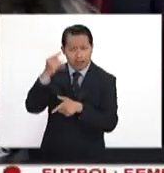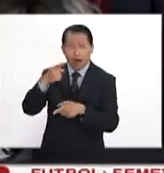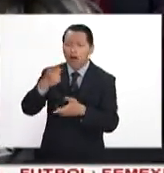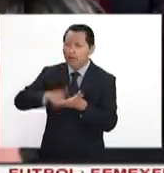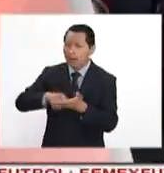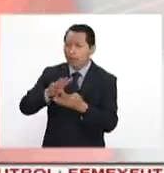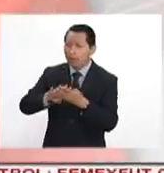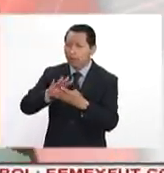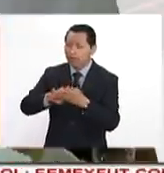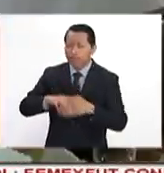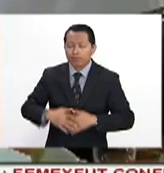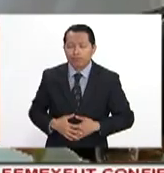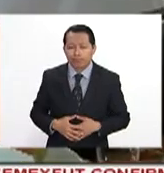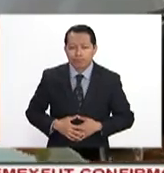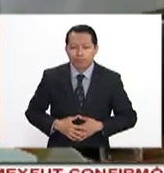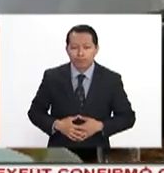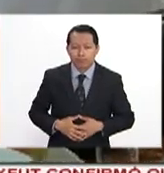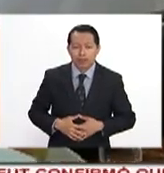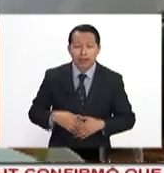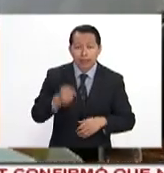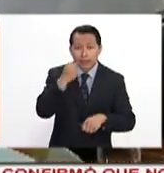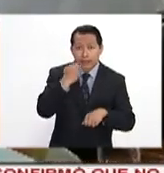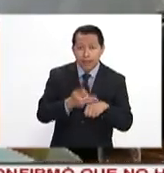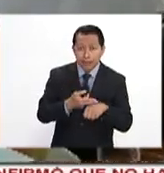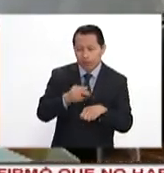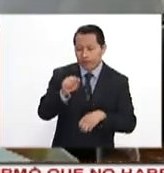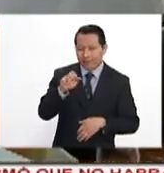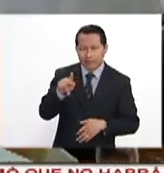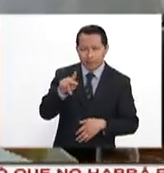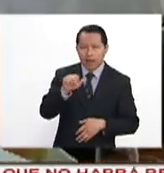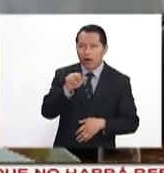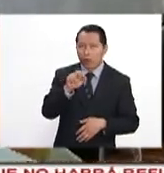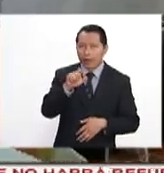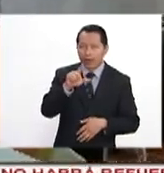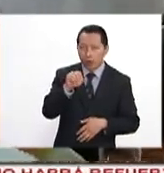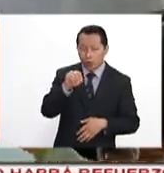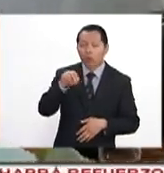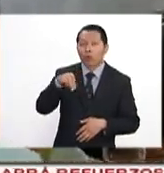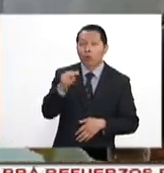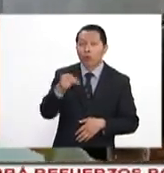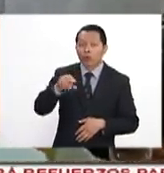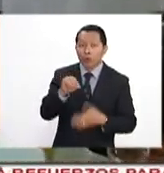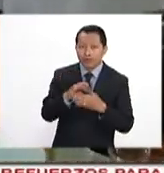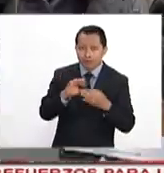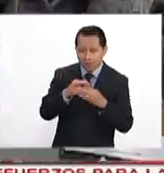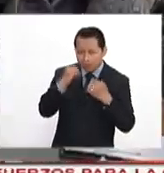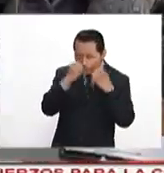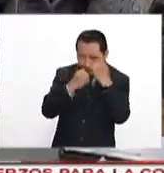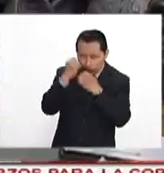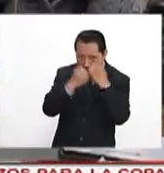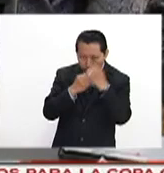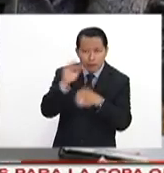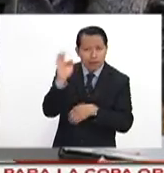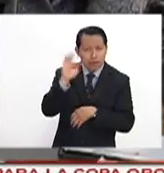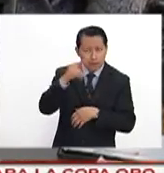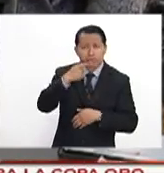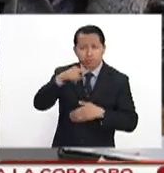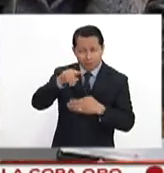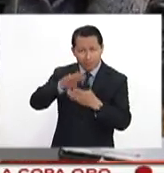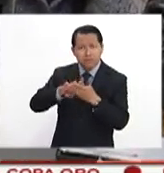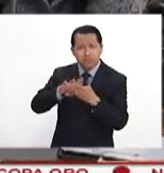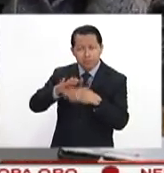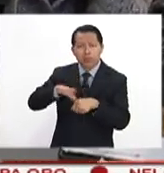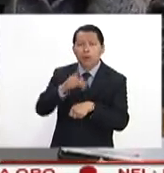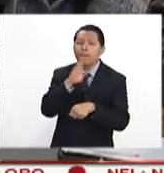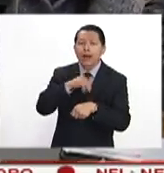prisión. El secretario de Educación Pública, Aurelio Nuño, informó que analizan presentar demandas penales por